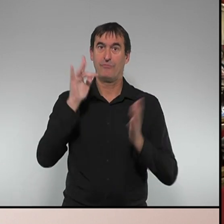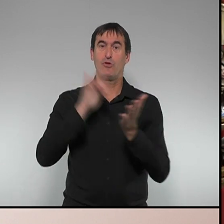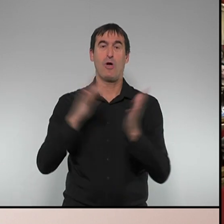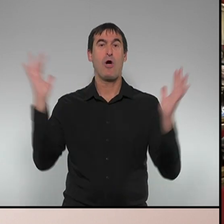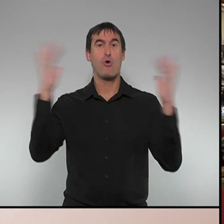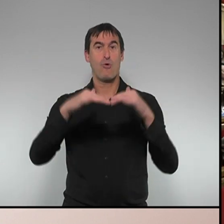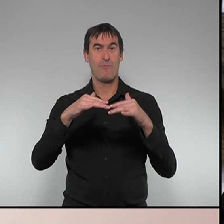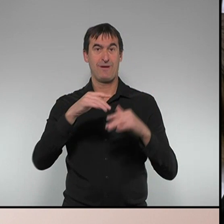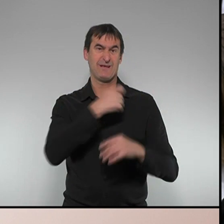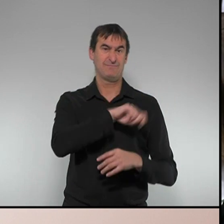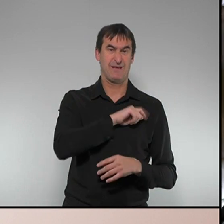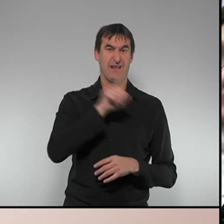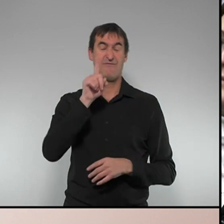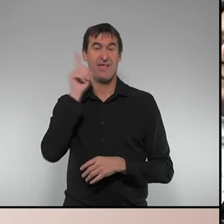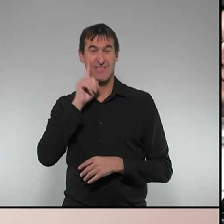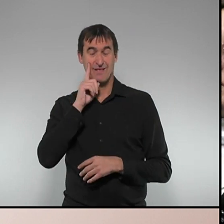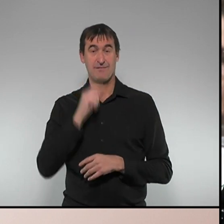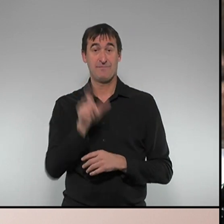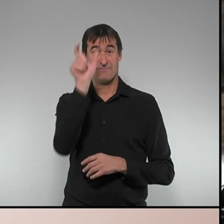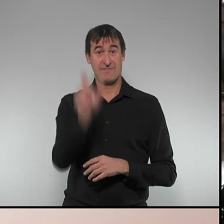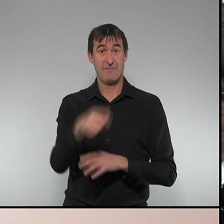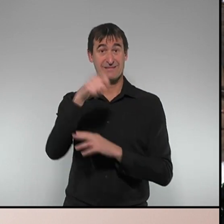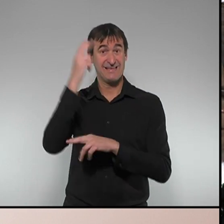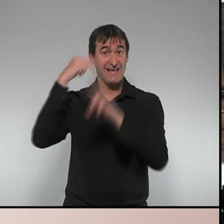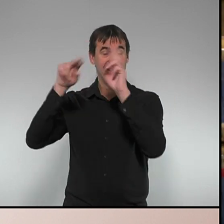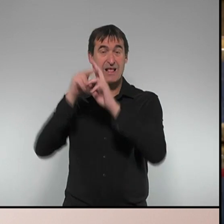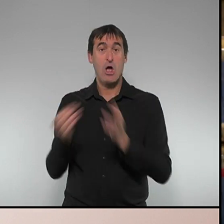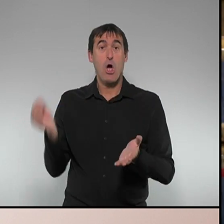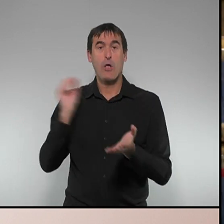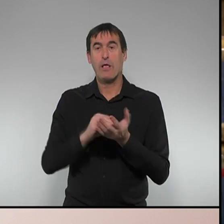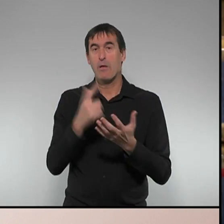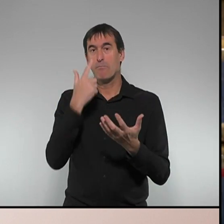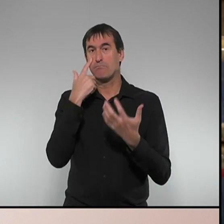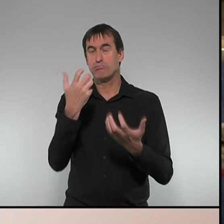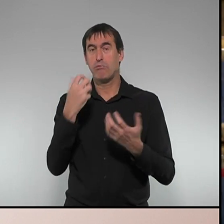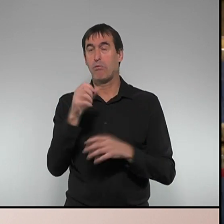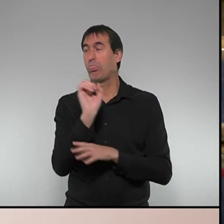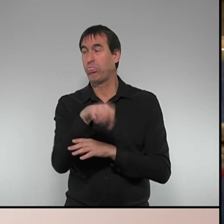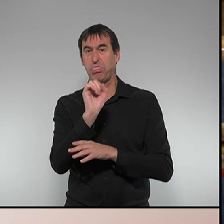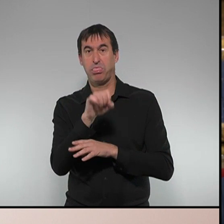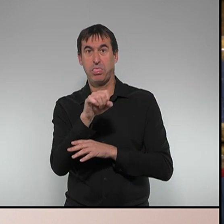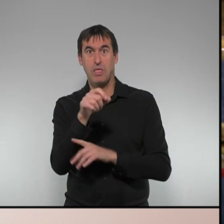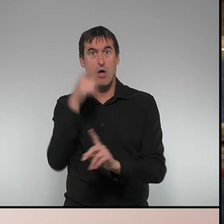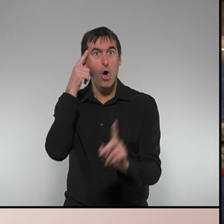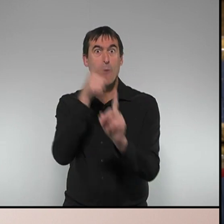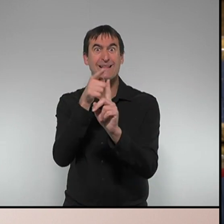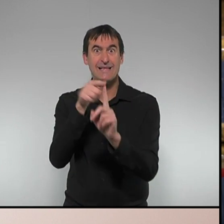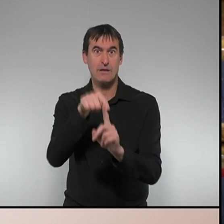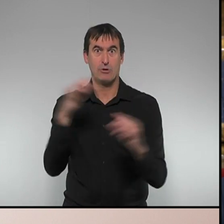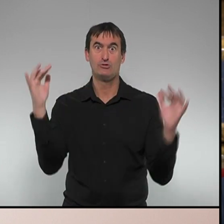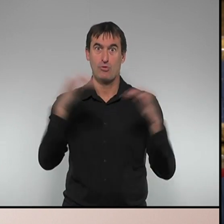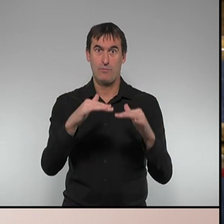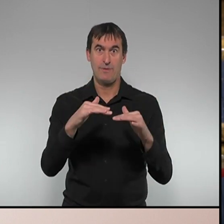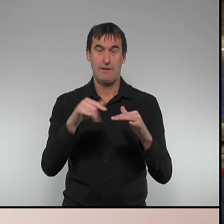El presidente de la Generalitat volvió a demostrar su indiferencia hacia los objetivos de una cumbre que, siendo positiva para las relaciones